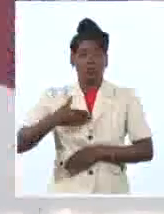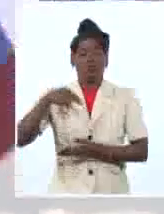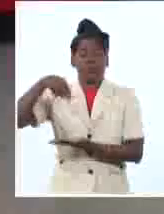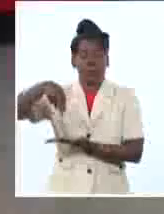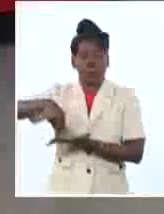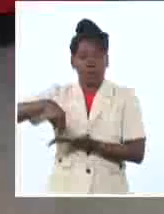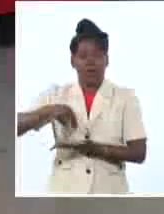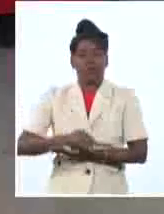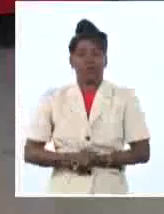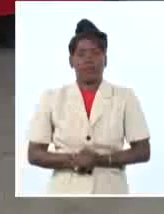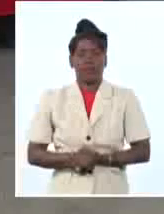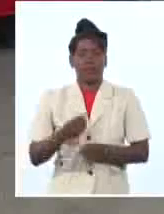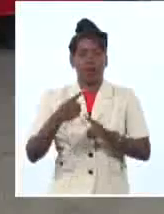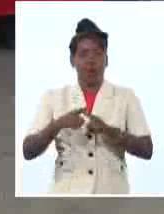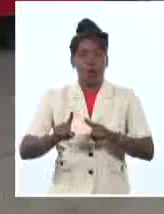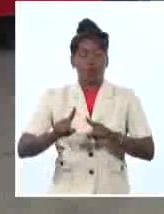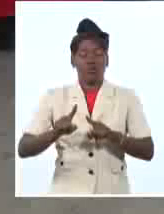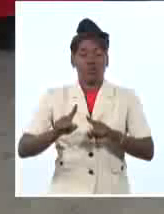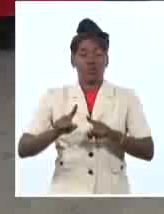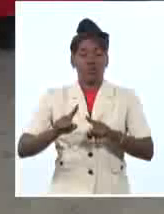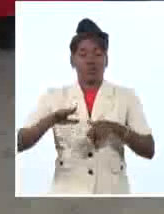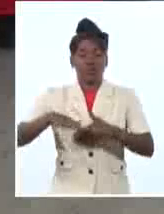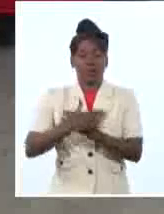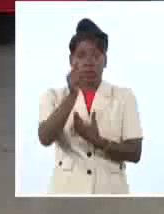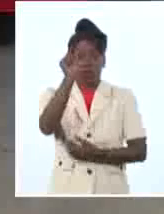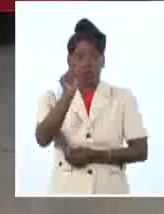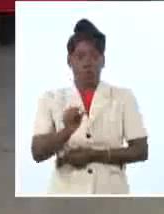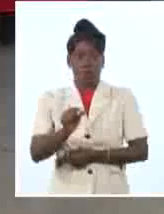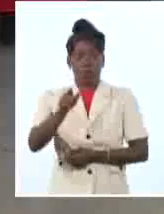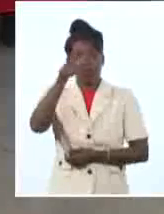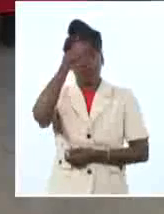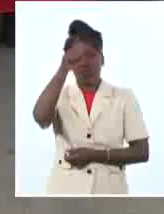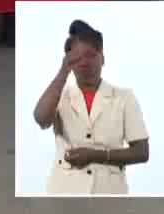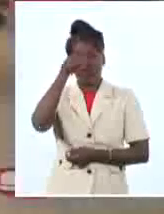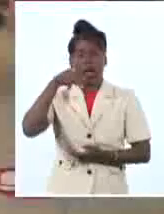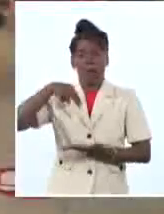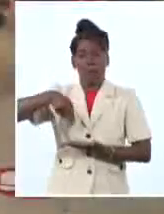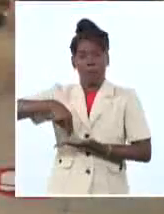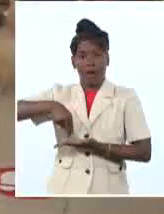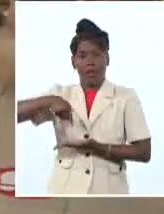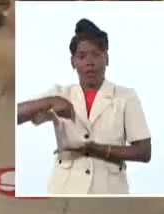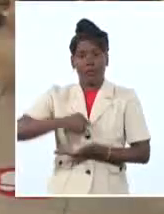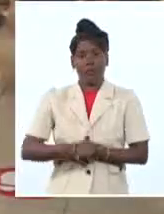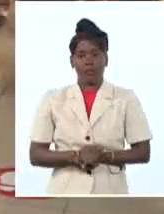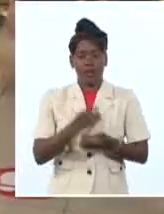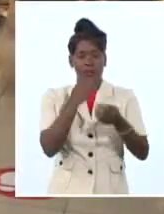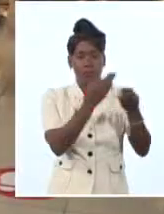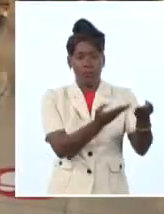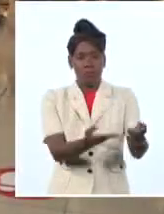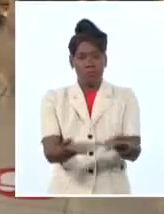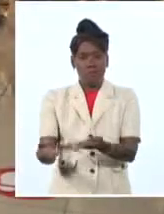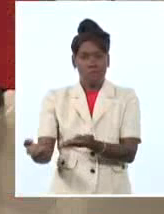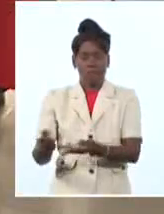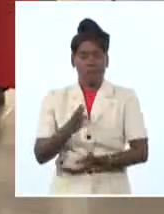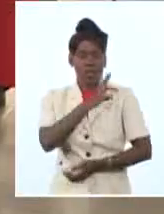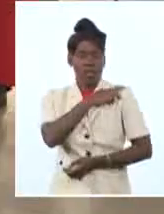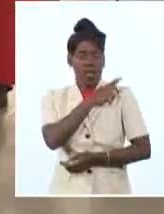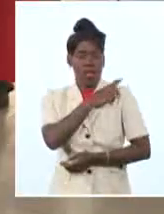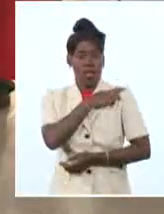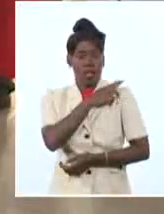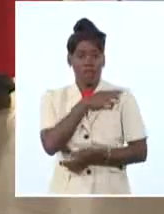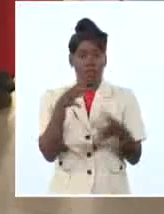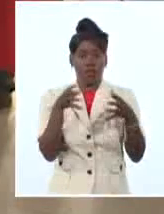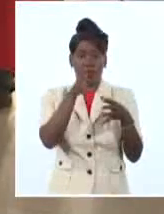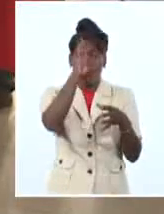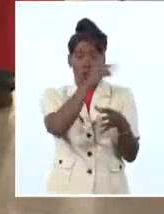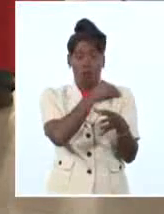portar Miranda y el embajador Turco baby en el acto de recibimiento del jefe de la brigada médica el doctor